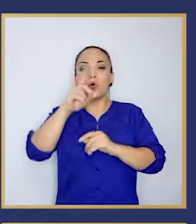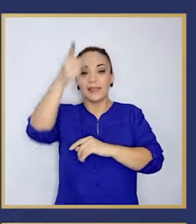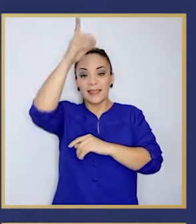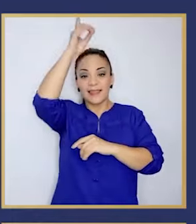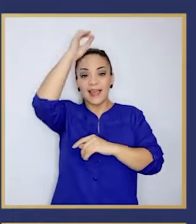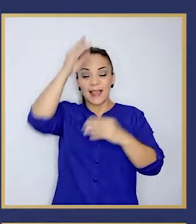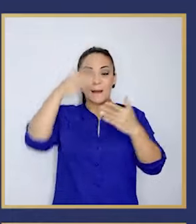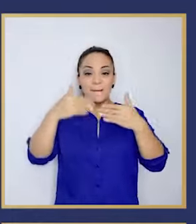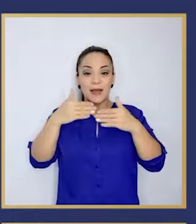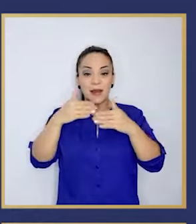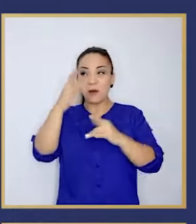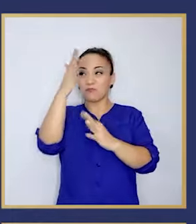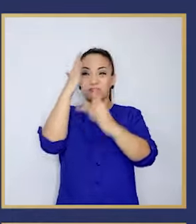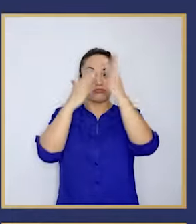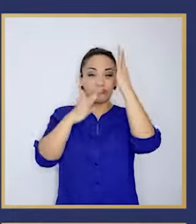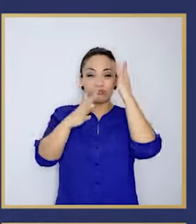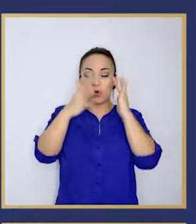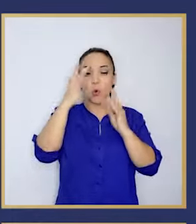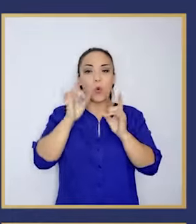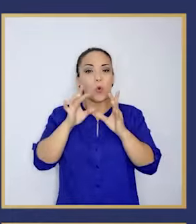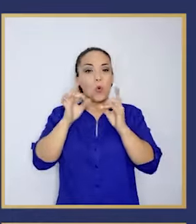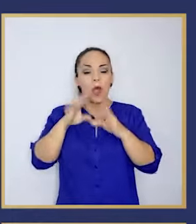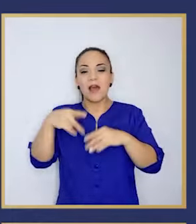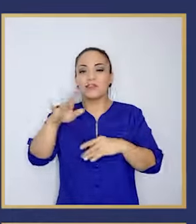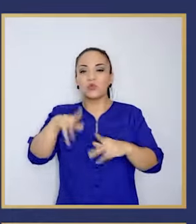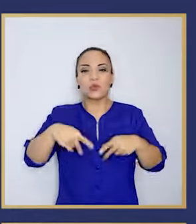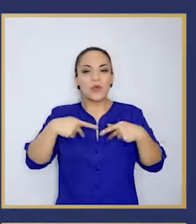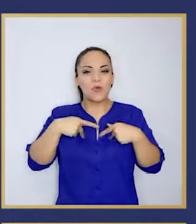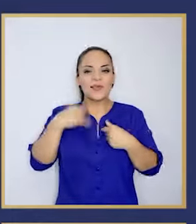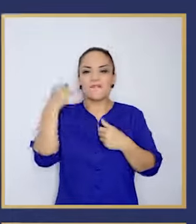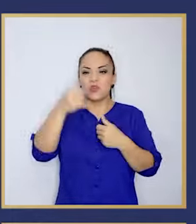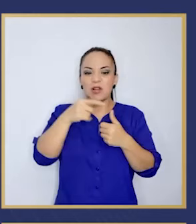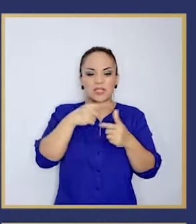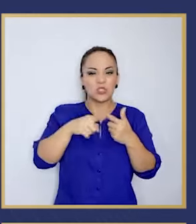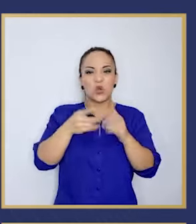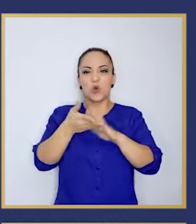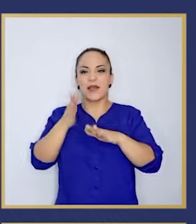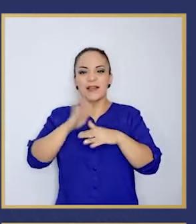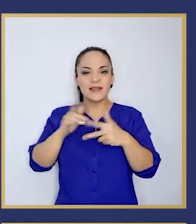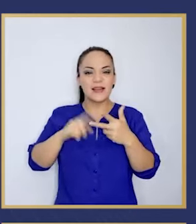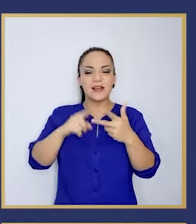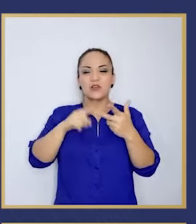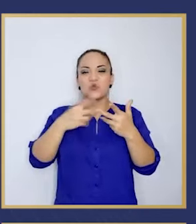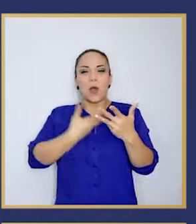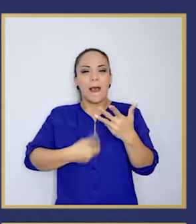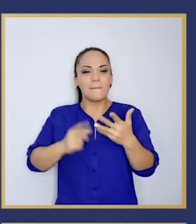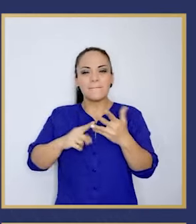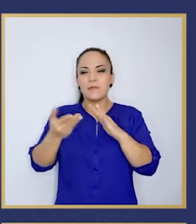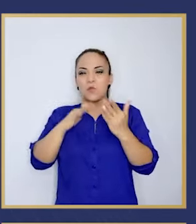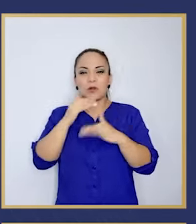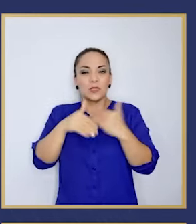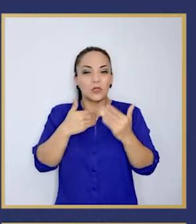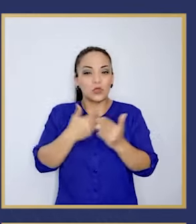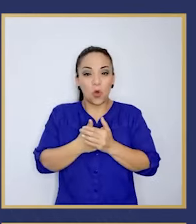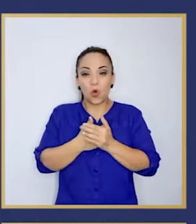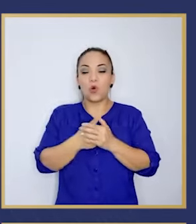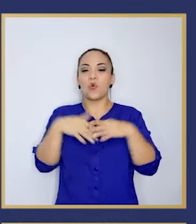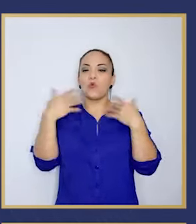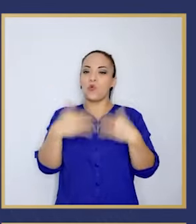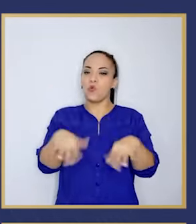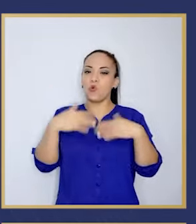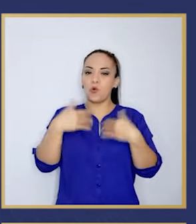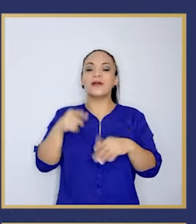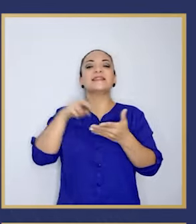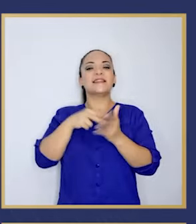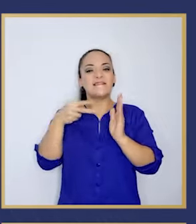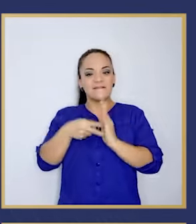Darién, arriesgando vida, violación, extorsión, hambre, para salir de ahí, eso